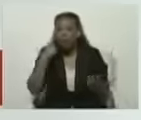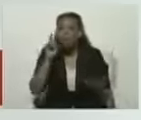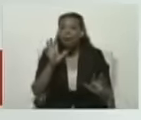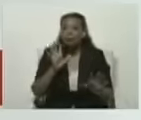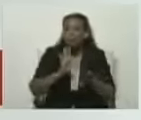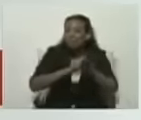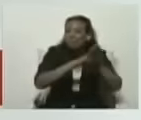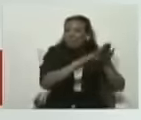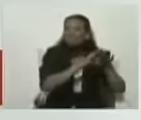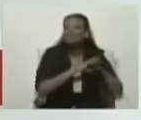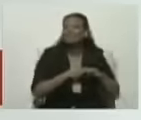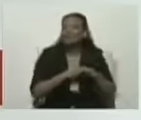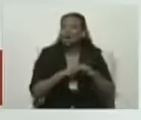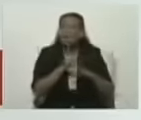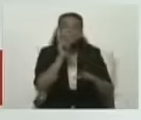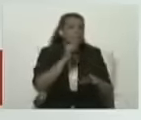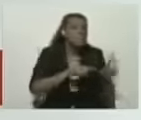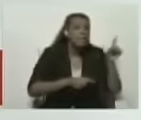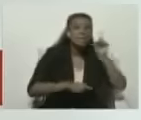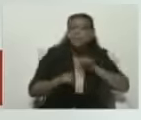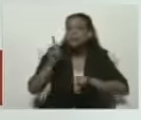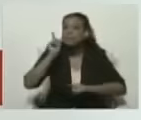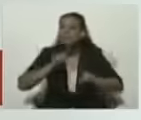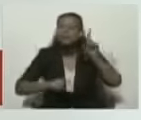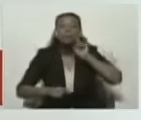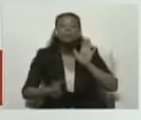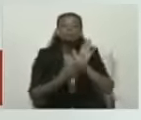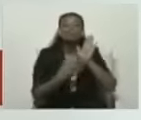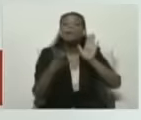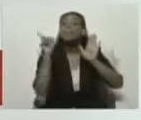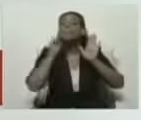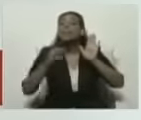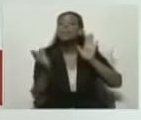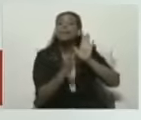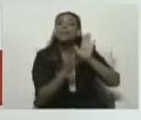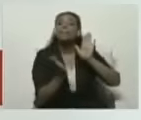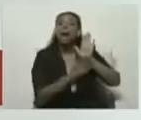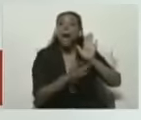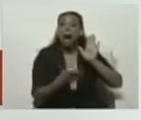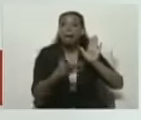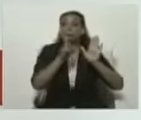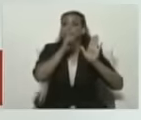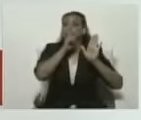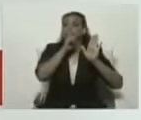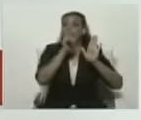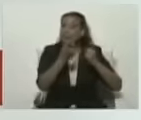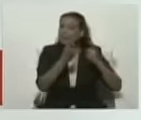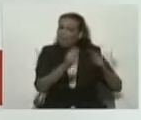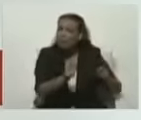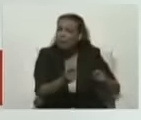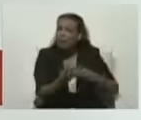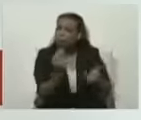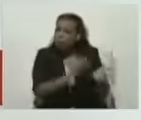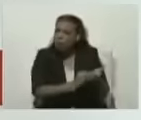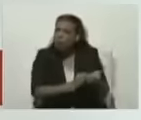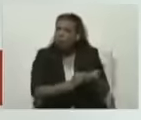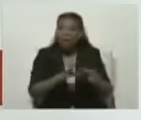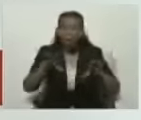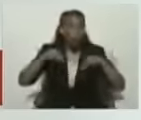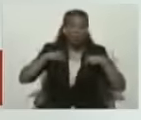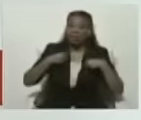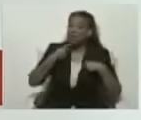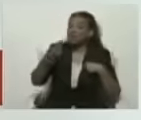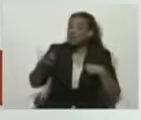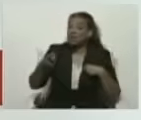por supuesto, desmantelando ante la opinión pública cada vez que eso ocurra. Pero además se atreven a decir que no van a reconocer el